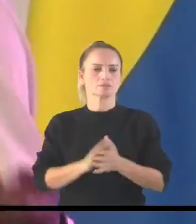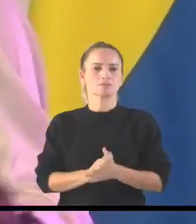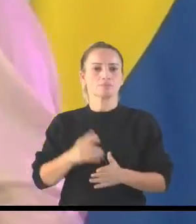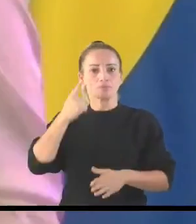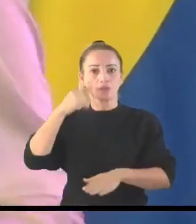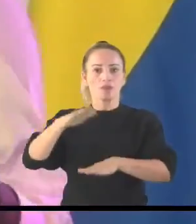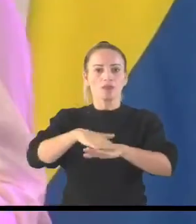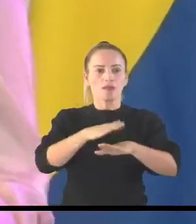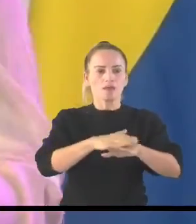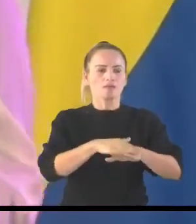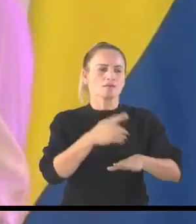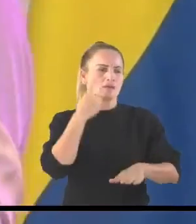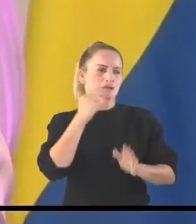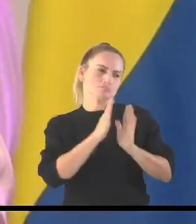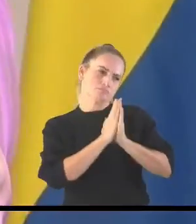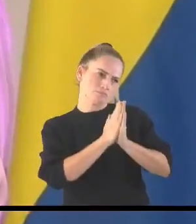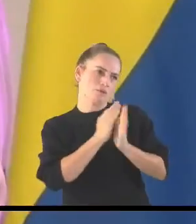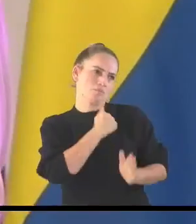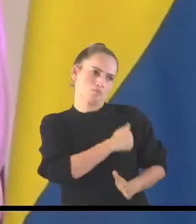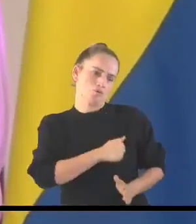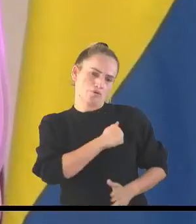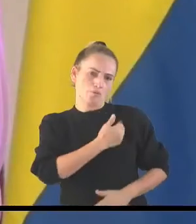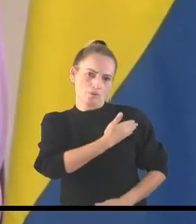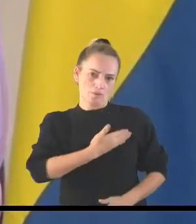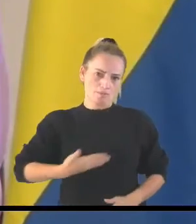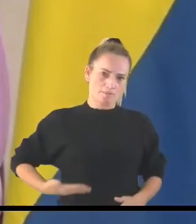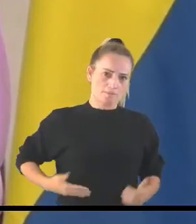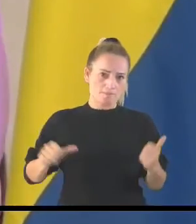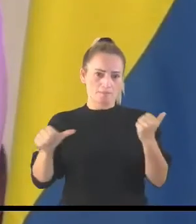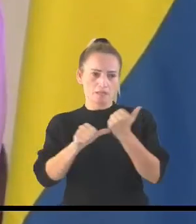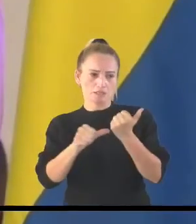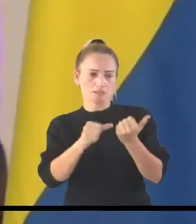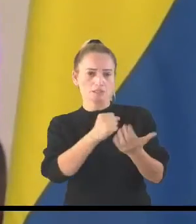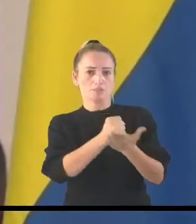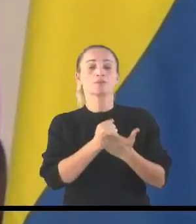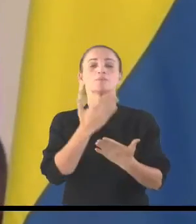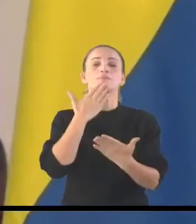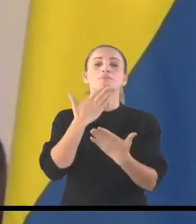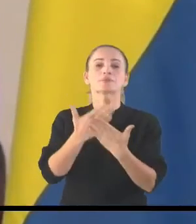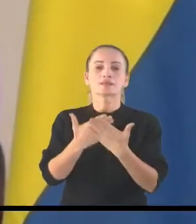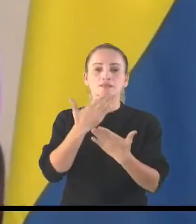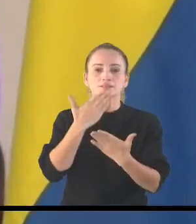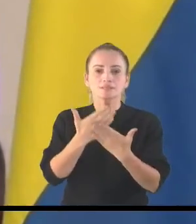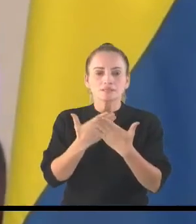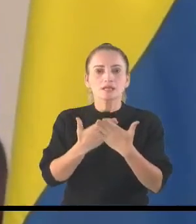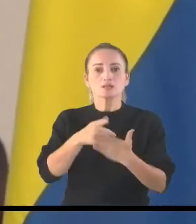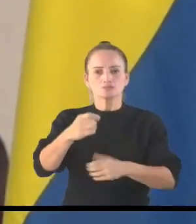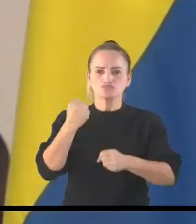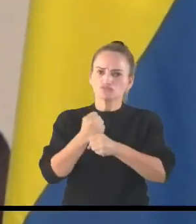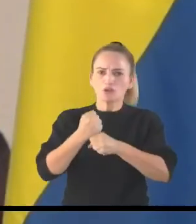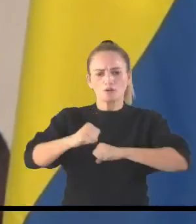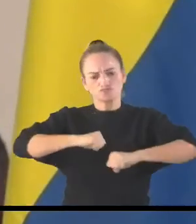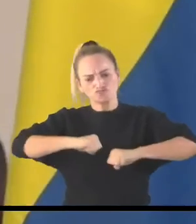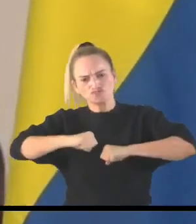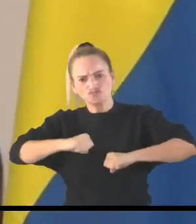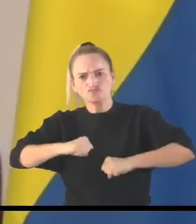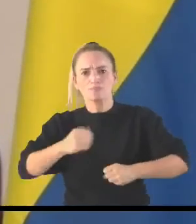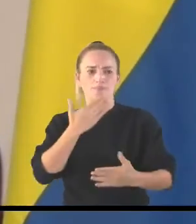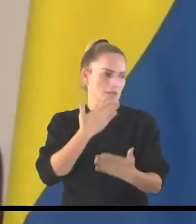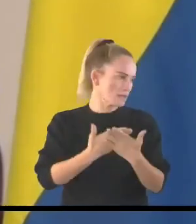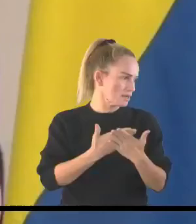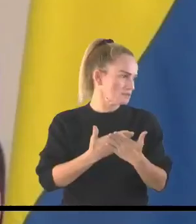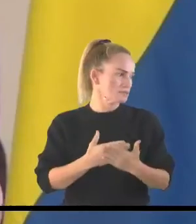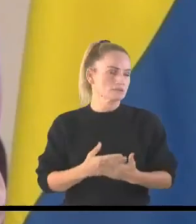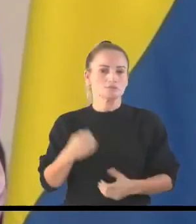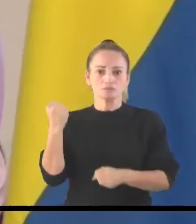escrito, vice, ayúdenos con esto, ¿sí? Quiero agradecerles hoy por ese trabajo incansable,